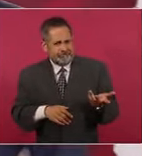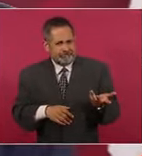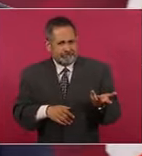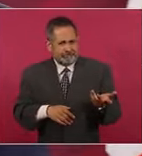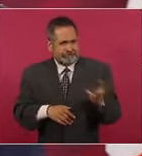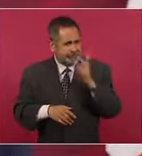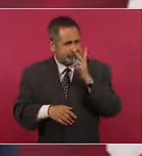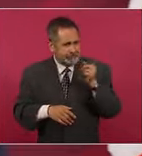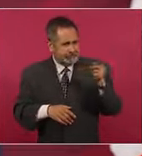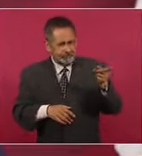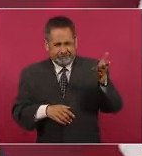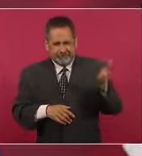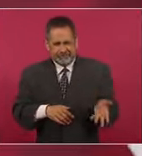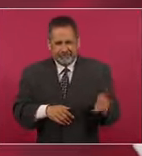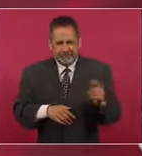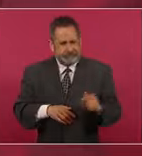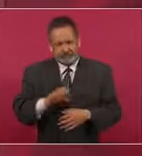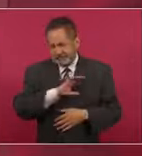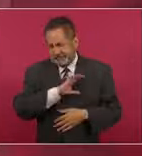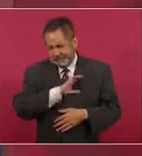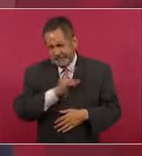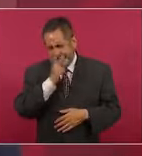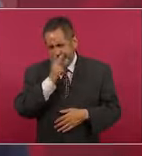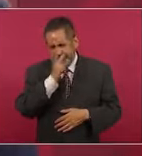ahí, que quiero tanto,